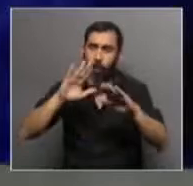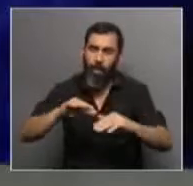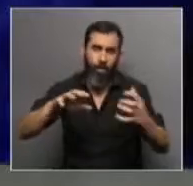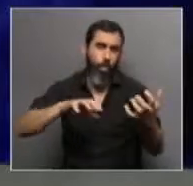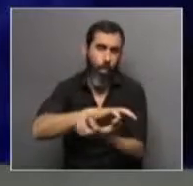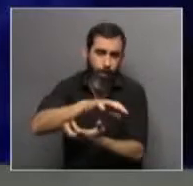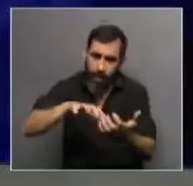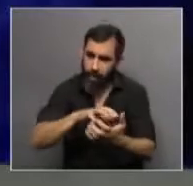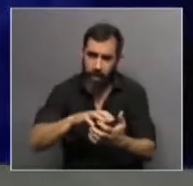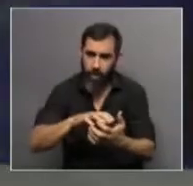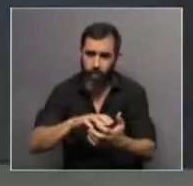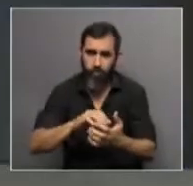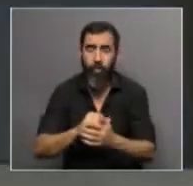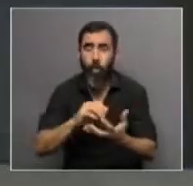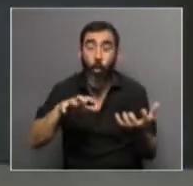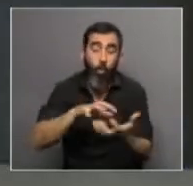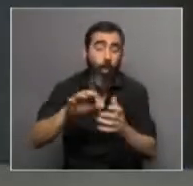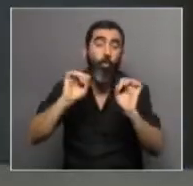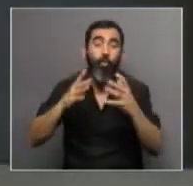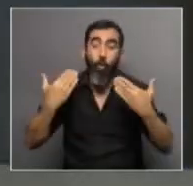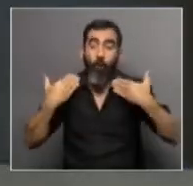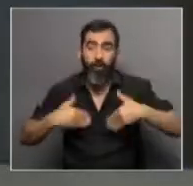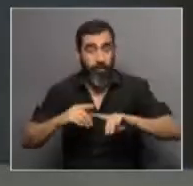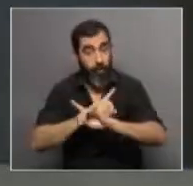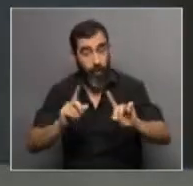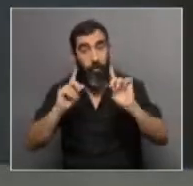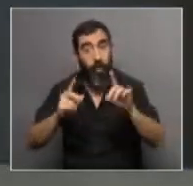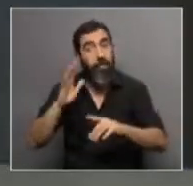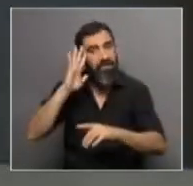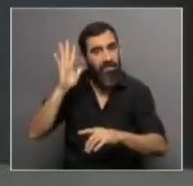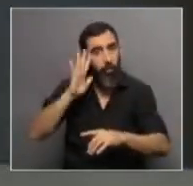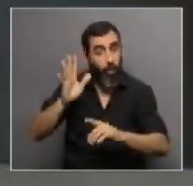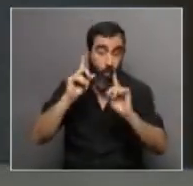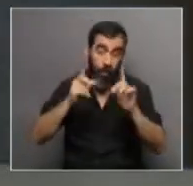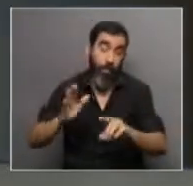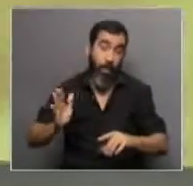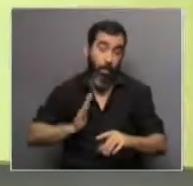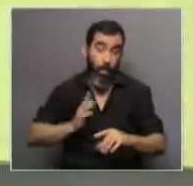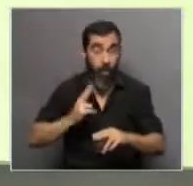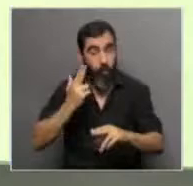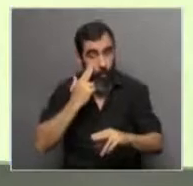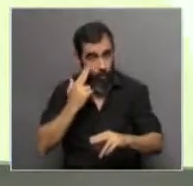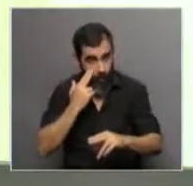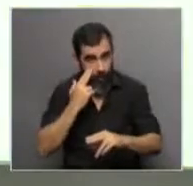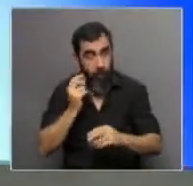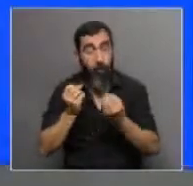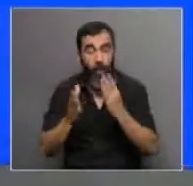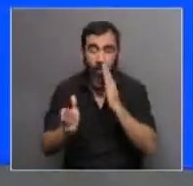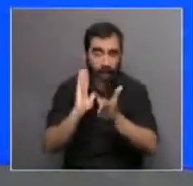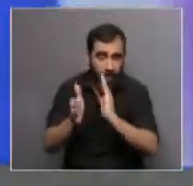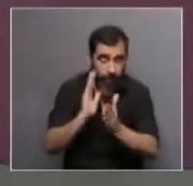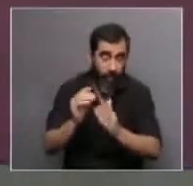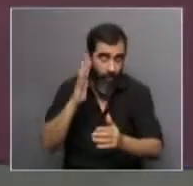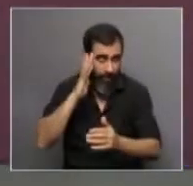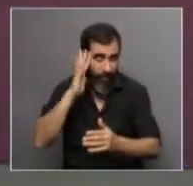complicaciones, complicaciones no solamente físicas, sino psicológicas de la mujer que es sometida al tratamiento de un